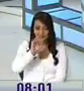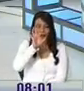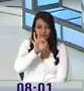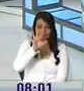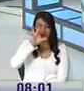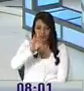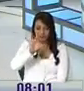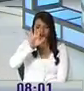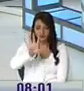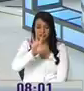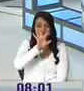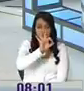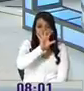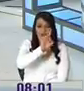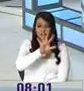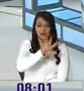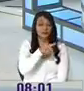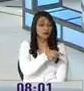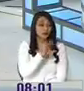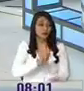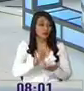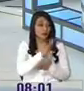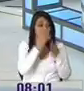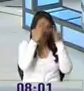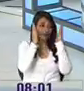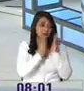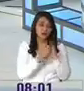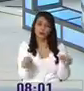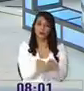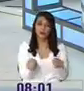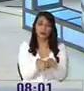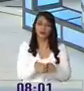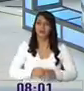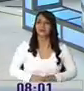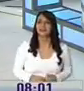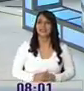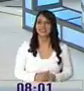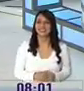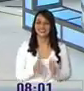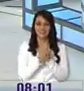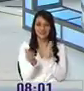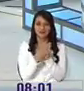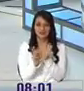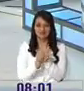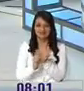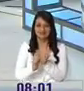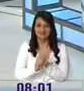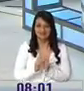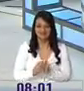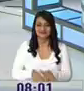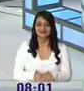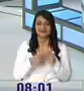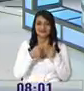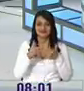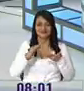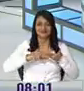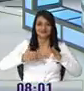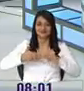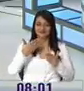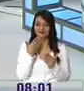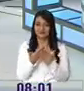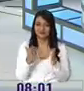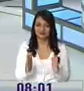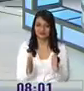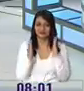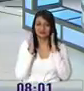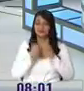que era colegio de monjas así te PR tenido de una vamos a iniciar este trajinar de la comunidad Gracias por acompañarnos y